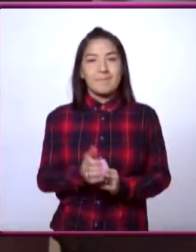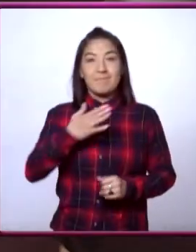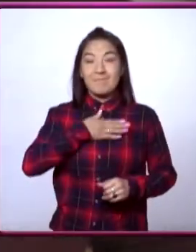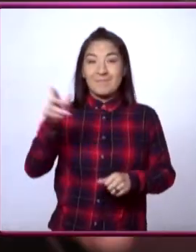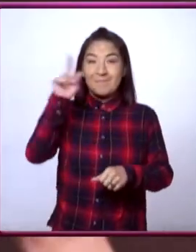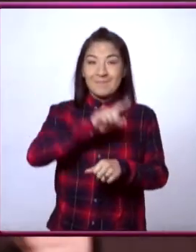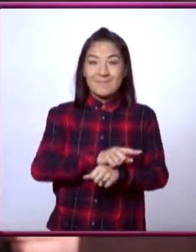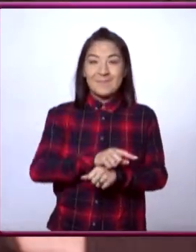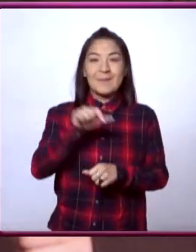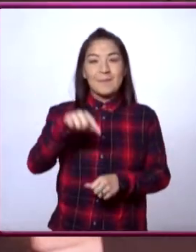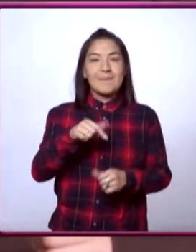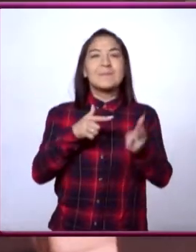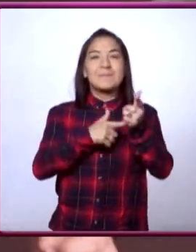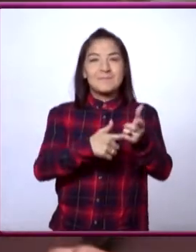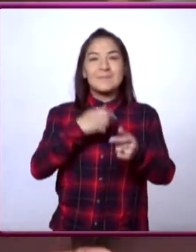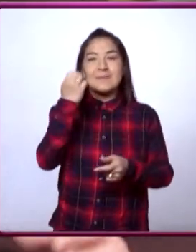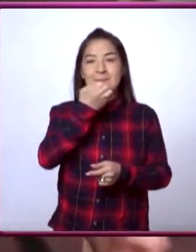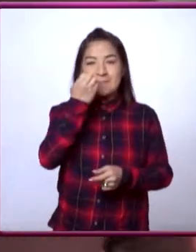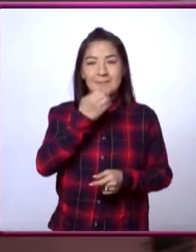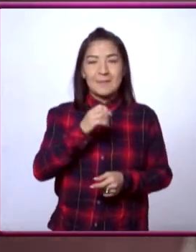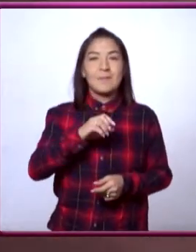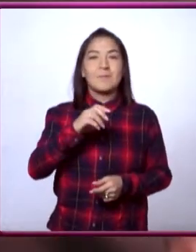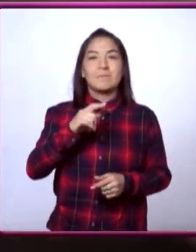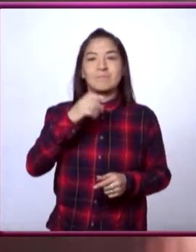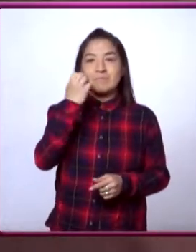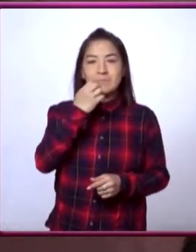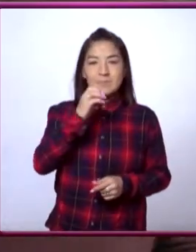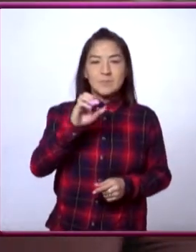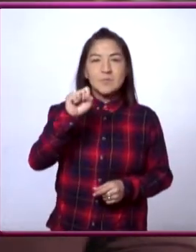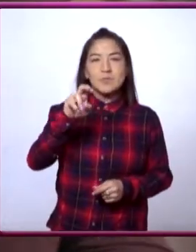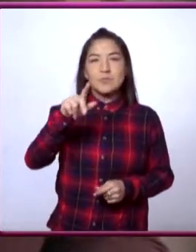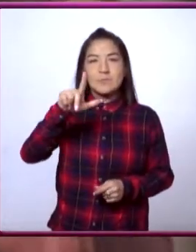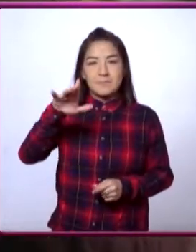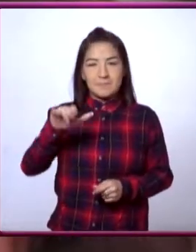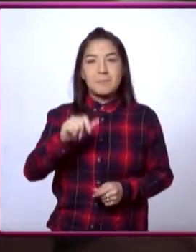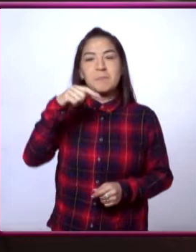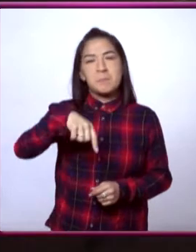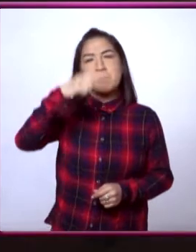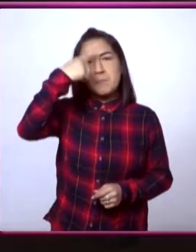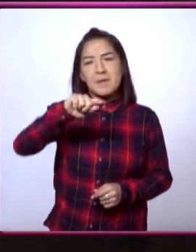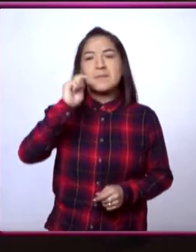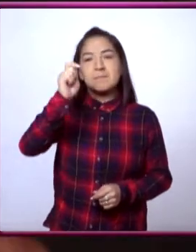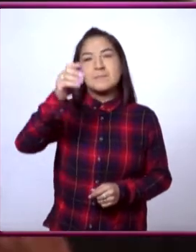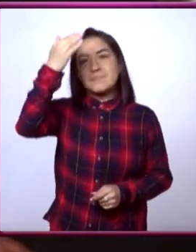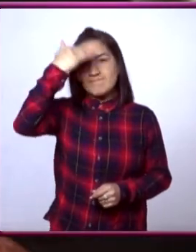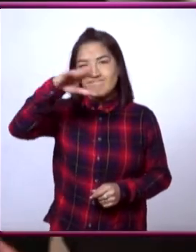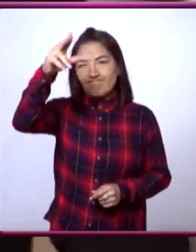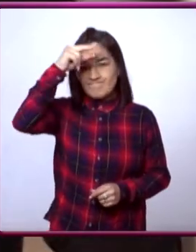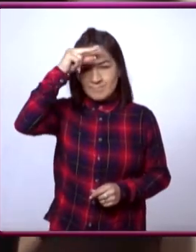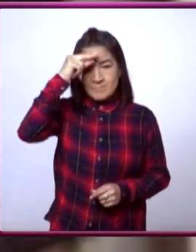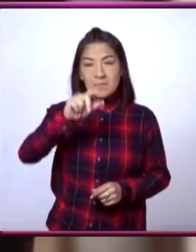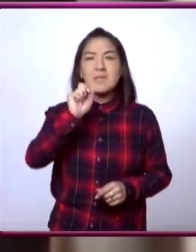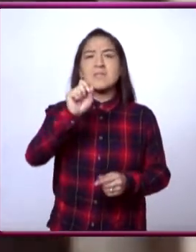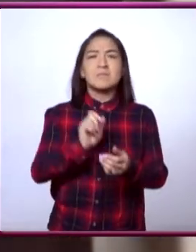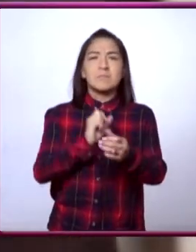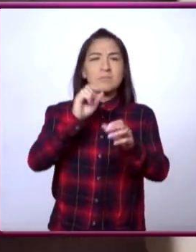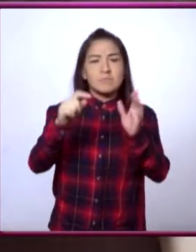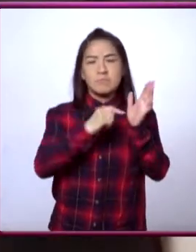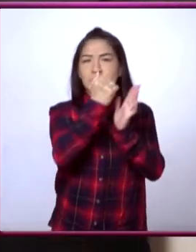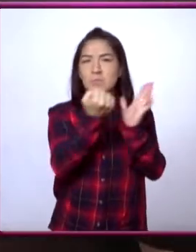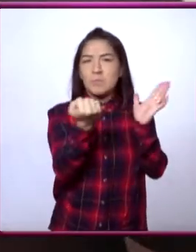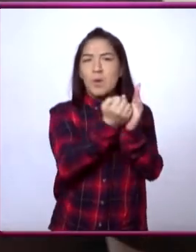Buen día, seguimos desde el Colegio Nacional. Su lema es libertad por el saber y su escudo lo conforma un águila en actitud de arrancar el